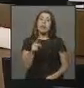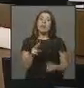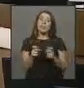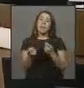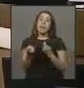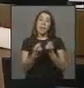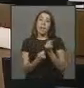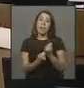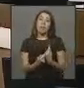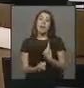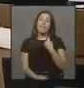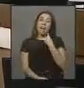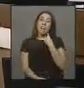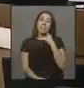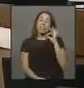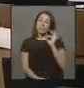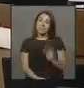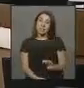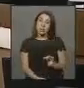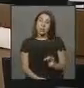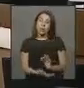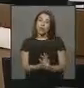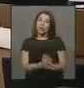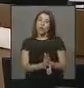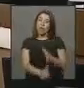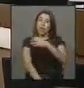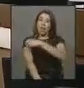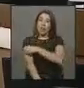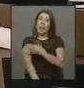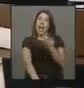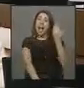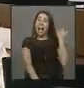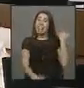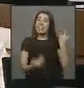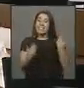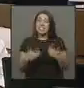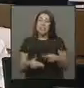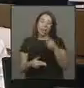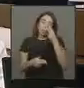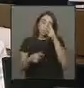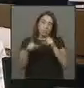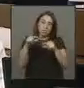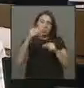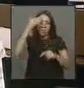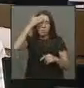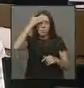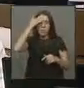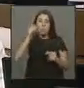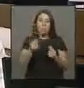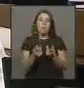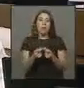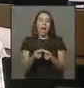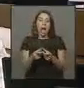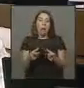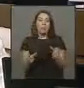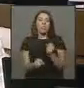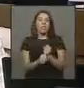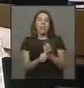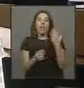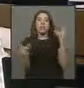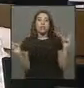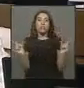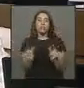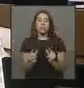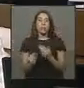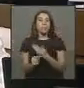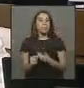ámbito económico de toda la región, que incluso antes ya venía mostrando indicadores preocupantes en crecimiento y empleo. Como